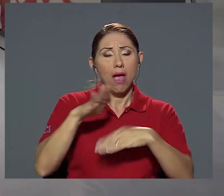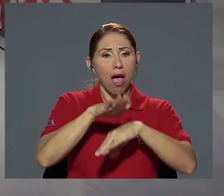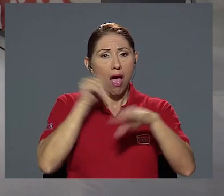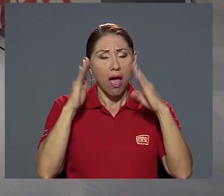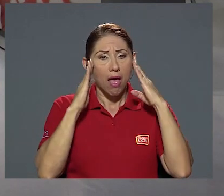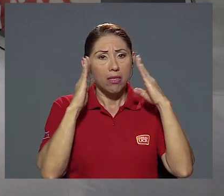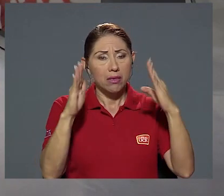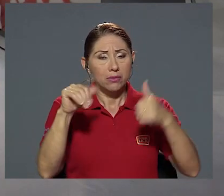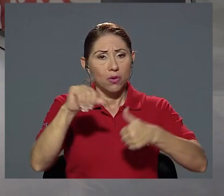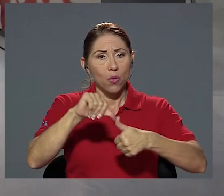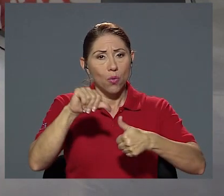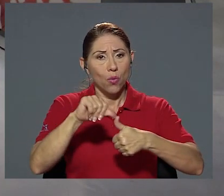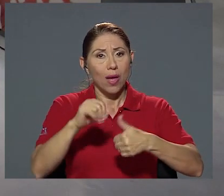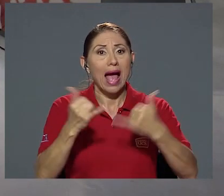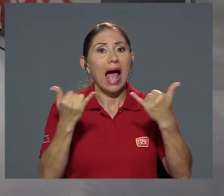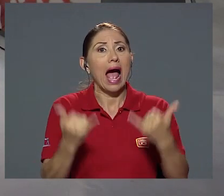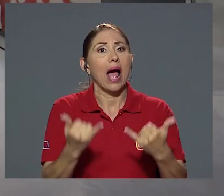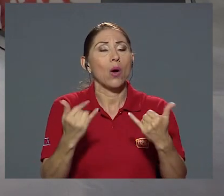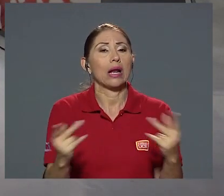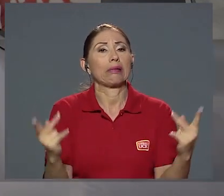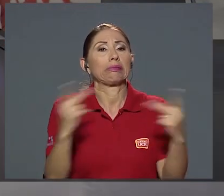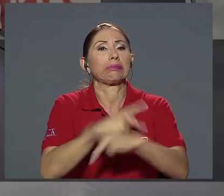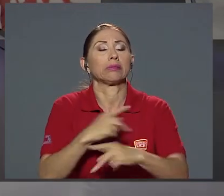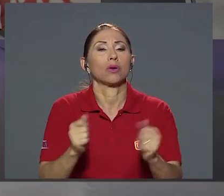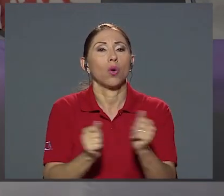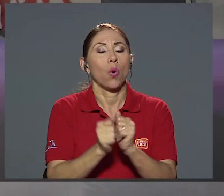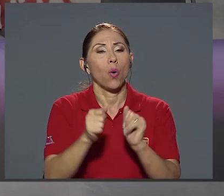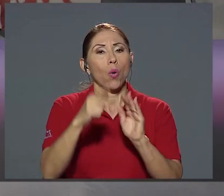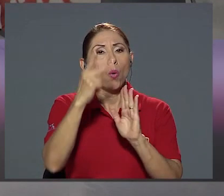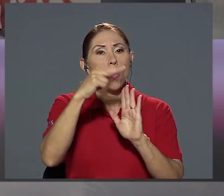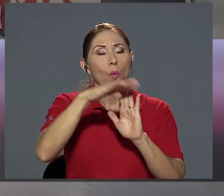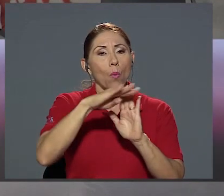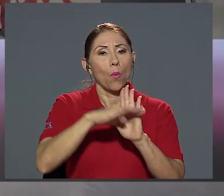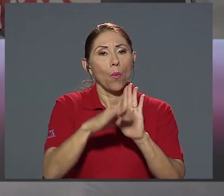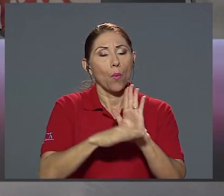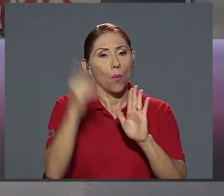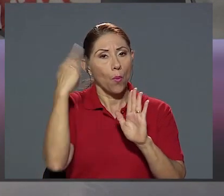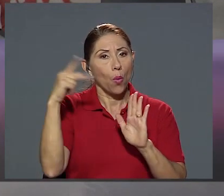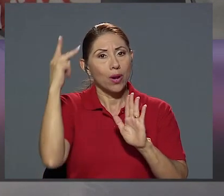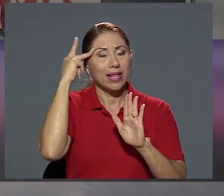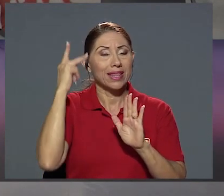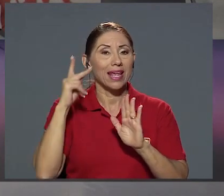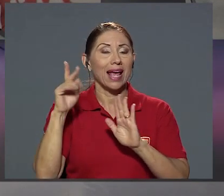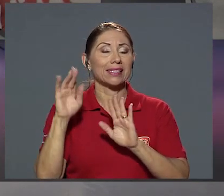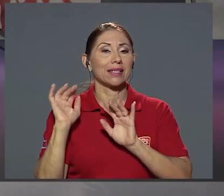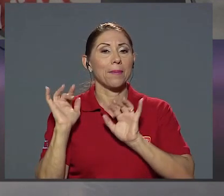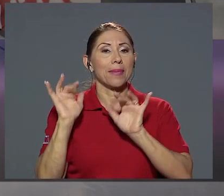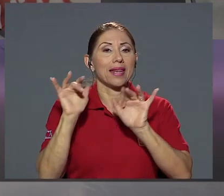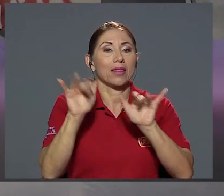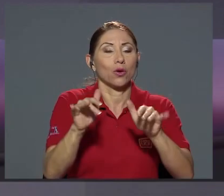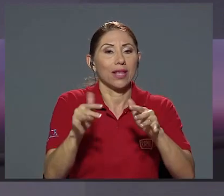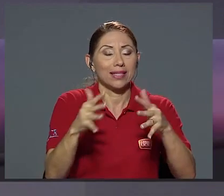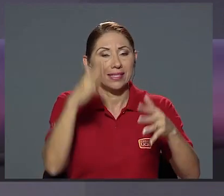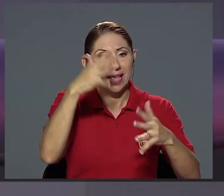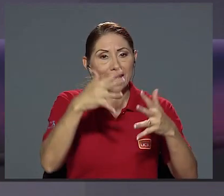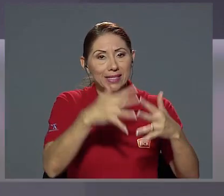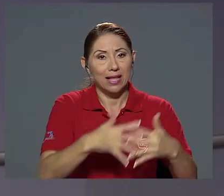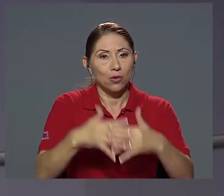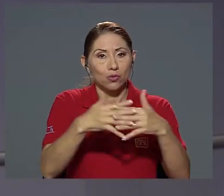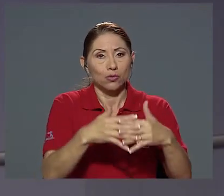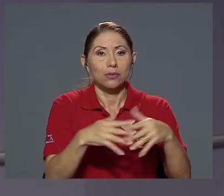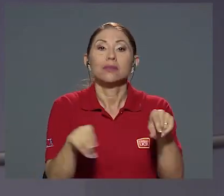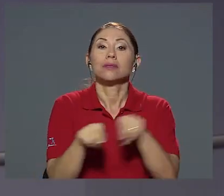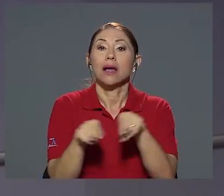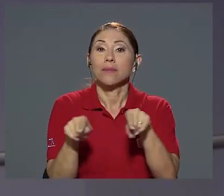región centroamericana. Ahora se agrava con las políticas migratorias de los Estados Unidos, y también pues la